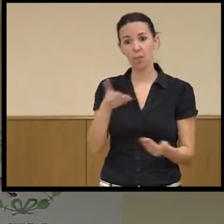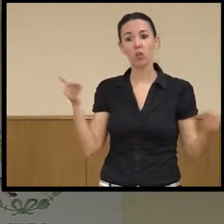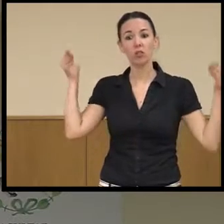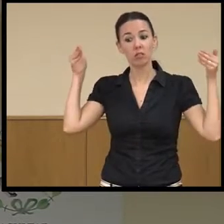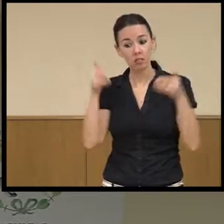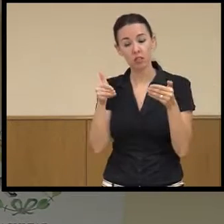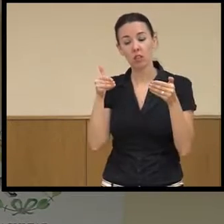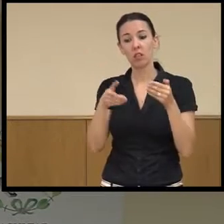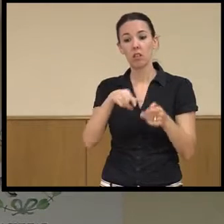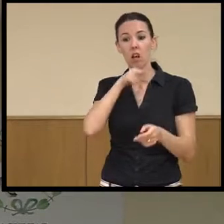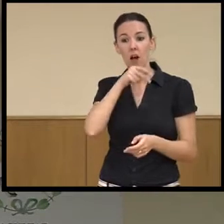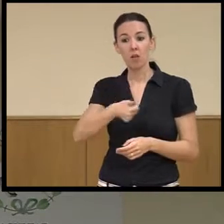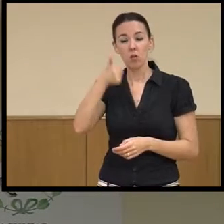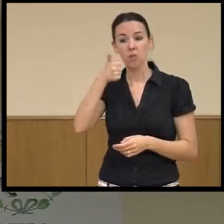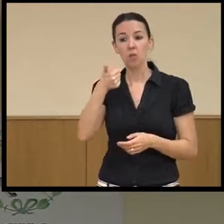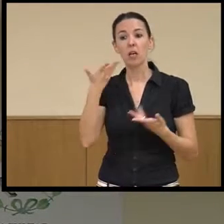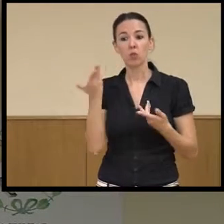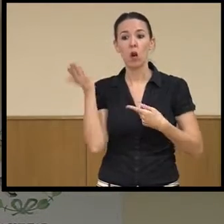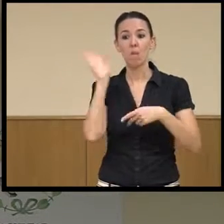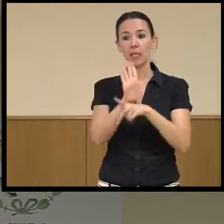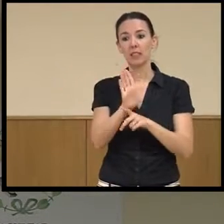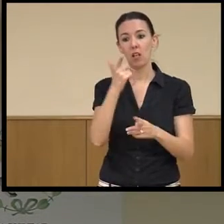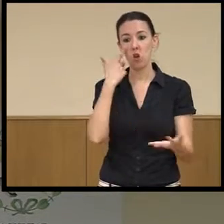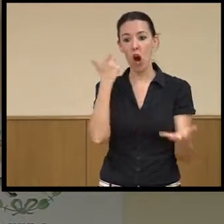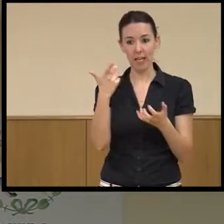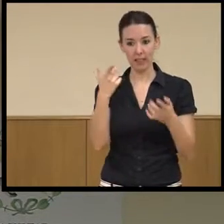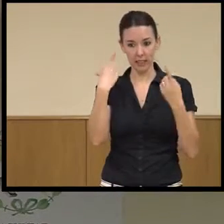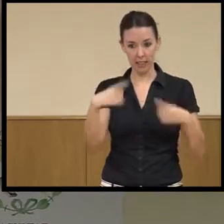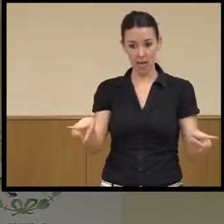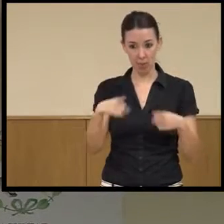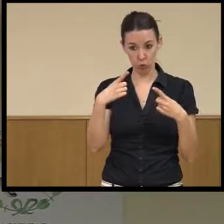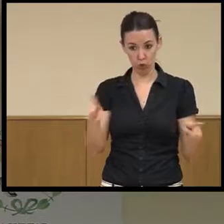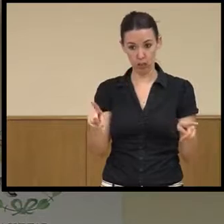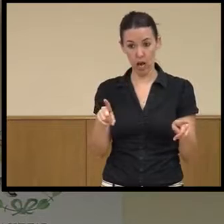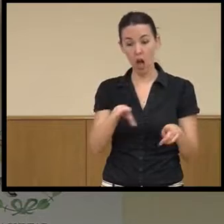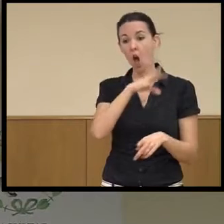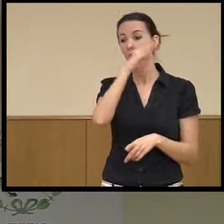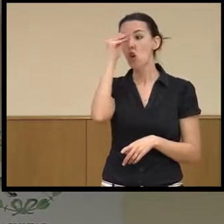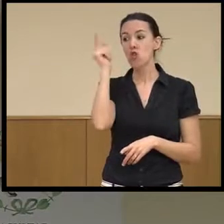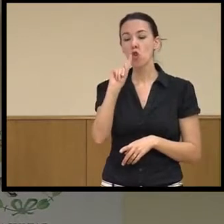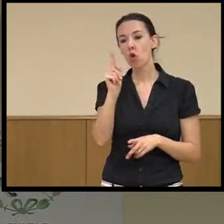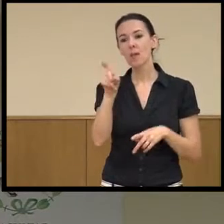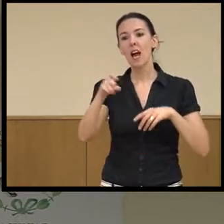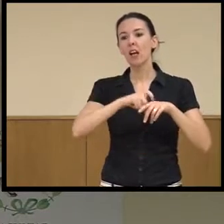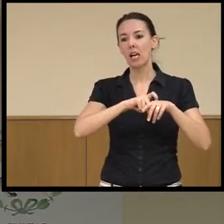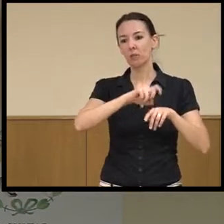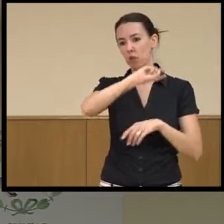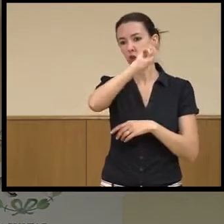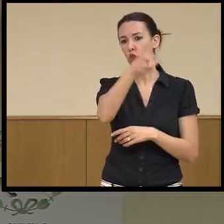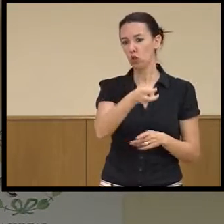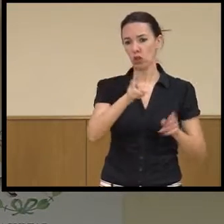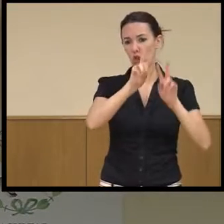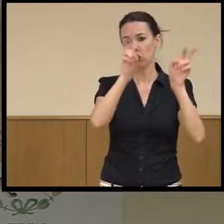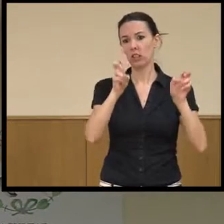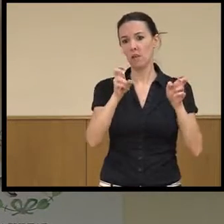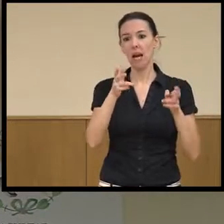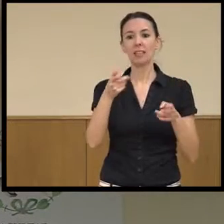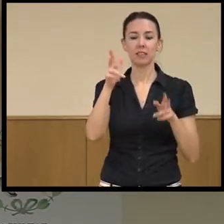intervención fundamentalmente en la representación artística de la música. Sin olvidar del todo otros aspectos que tienen que ver con el